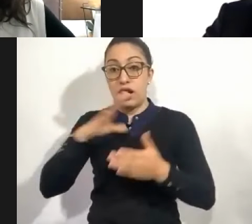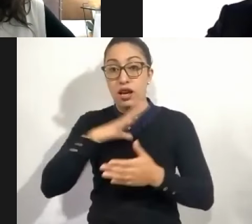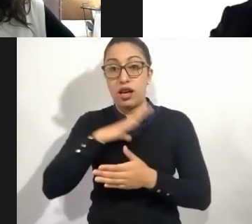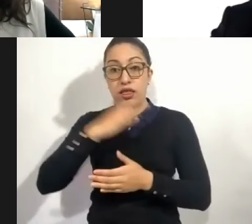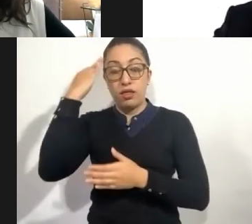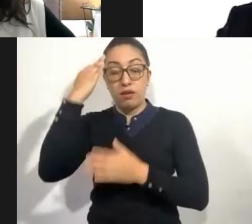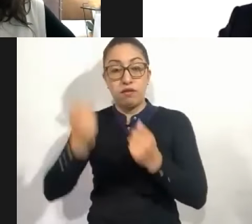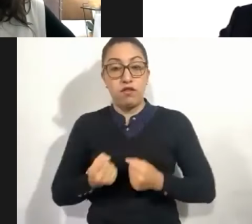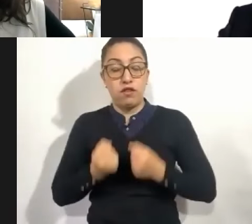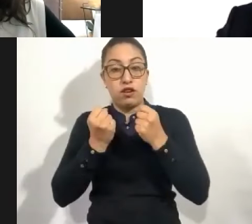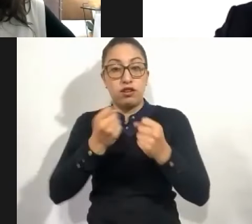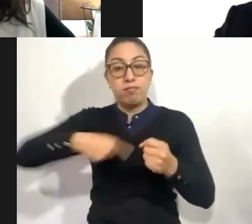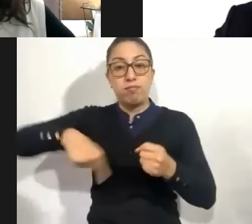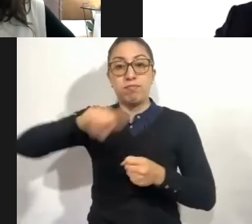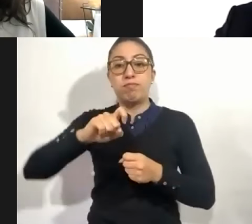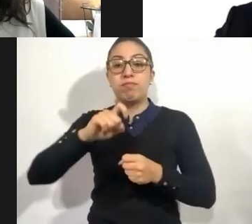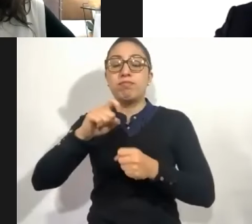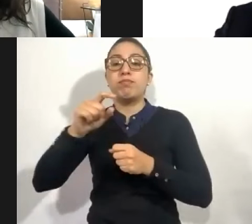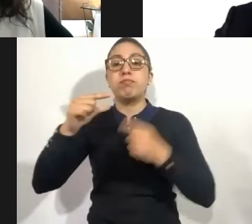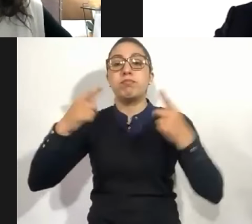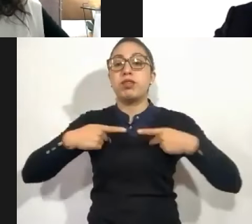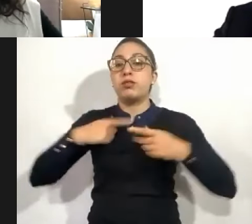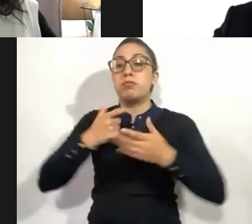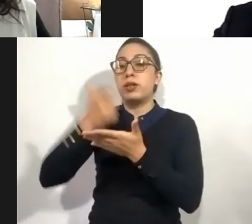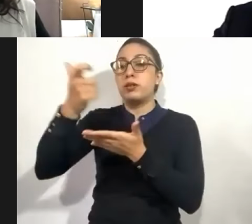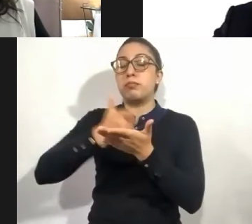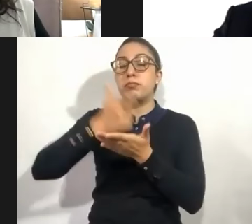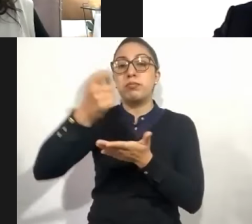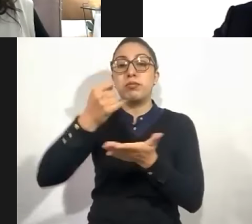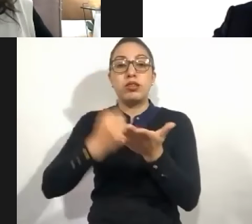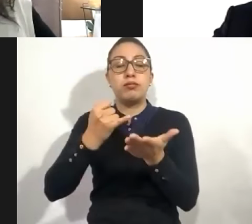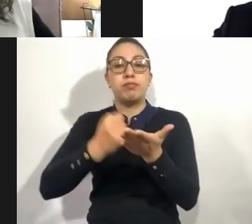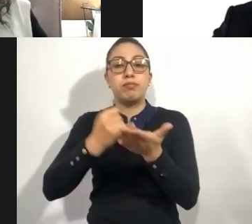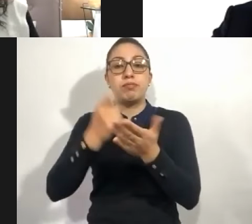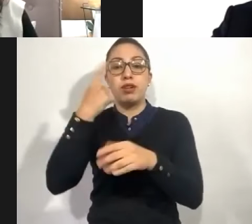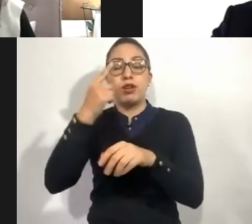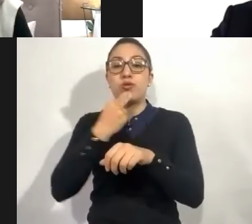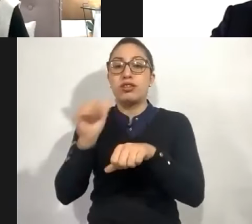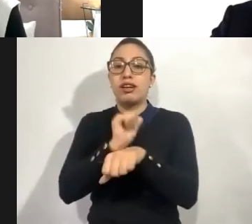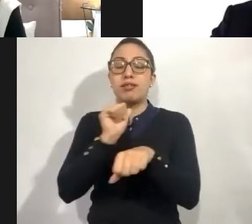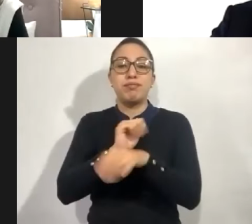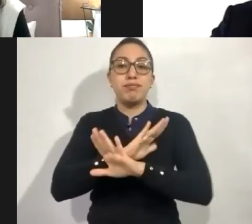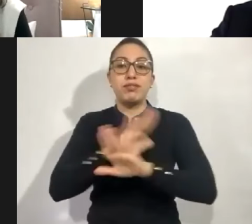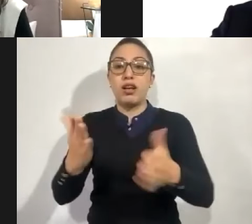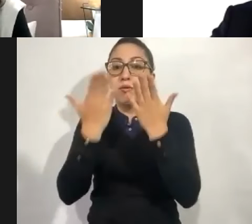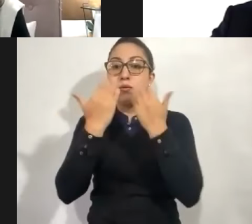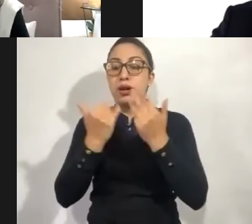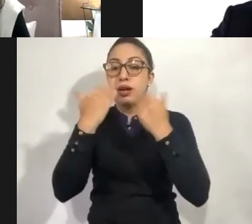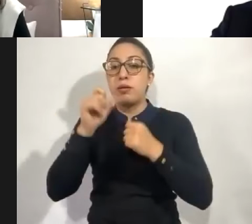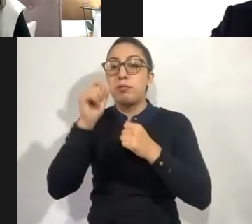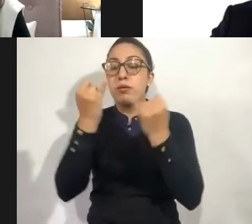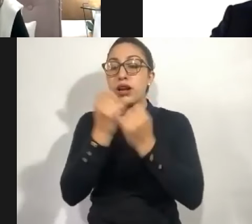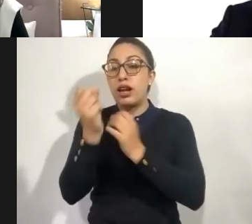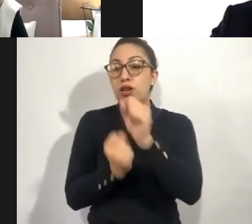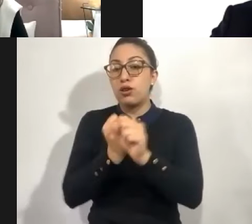seriamente impactado. Sin embargo, también las medidas tomadas para este 2020 tampoco presentan una